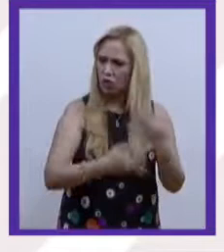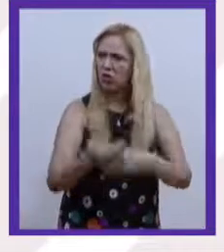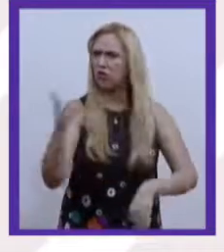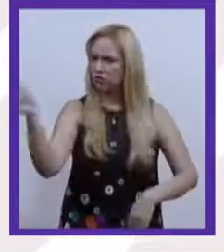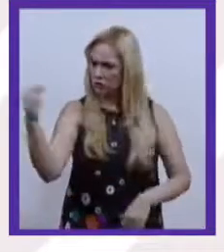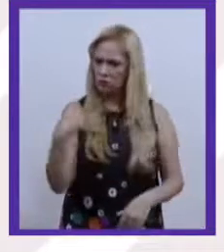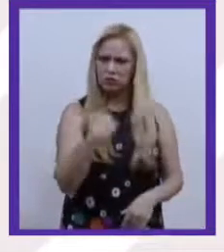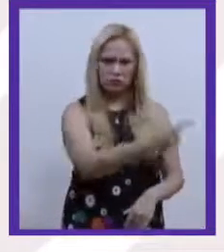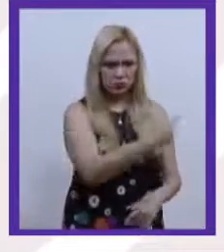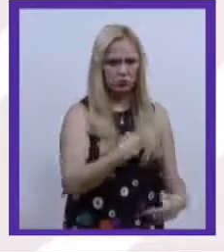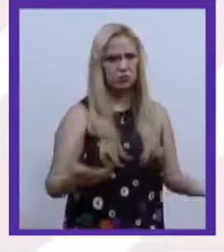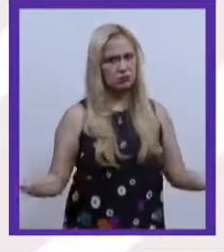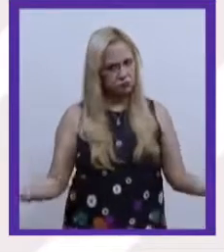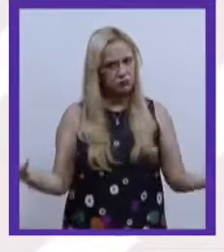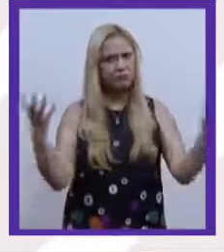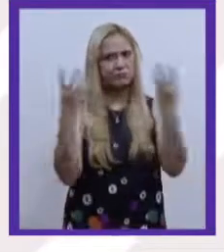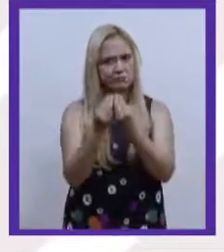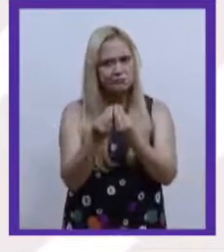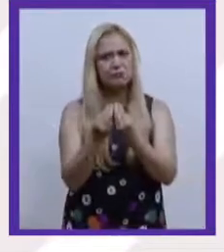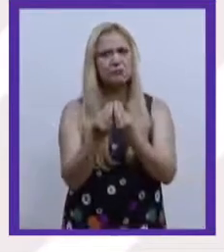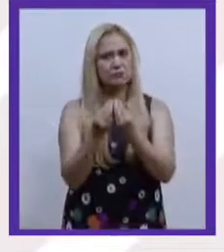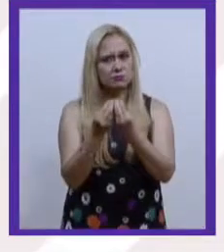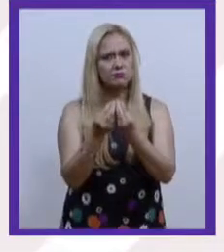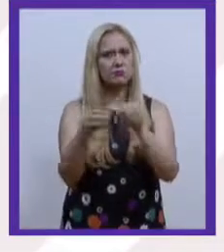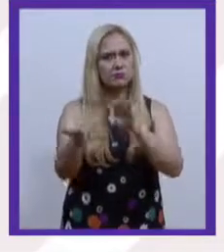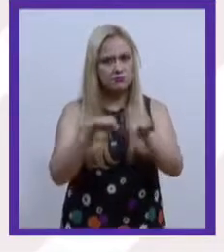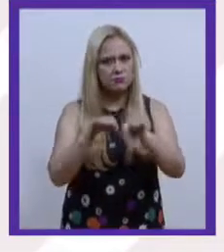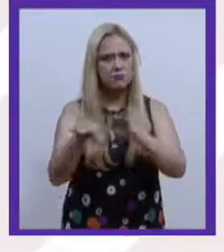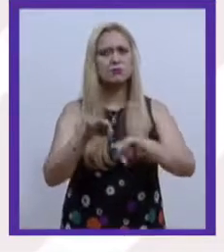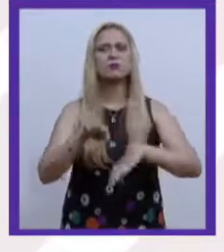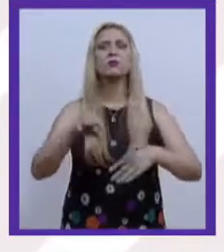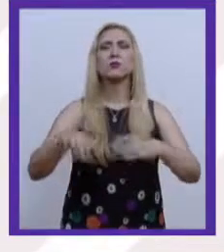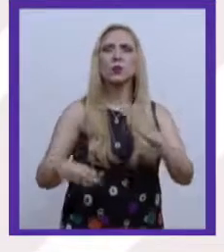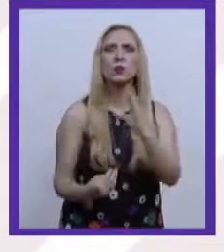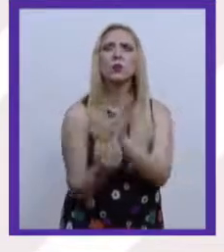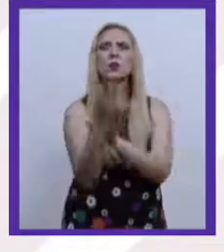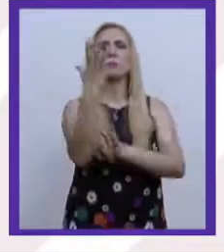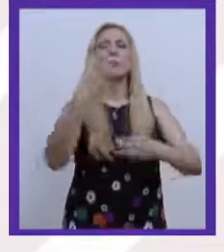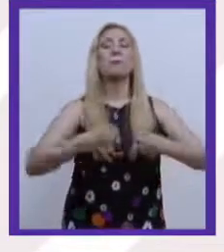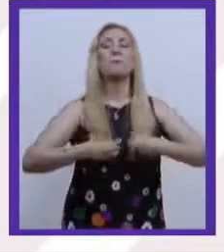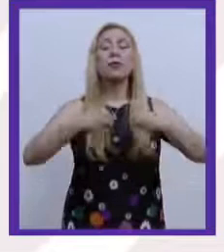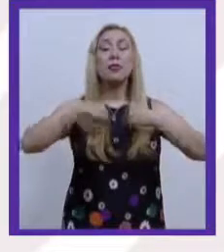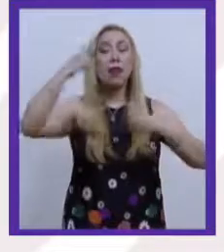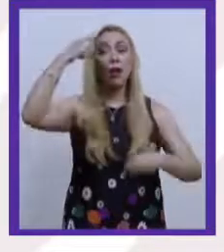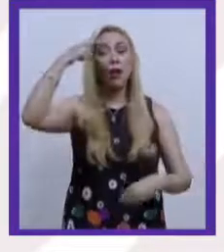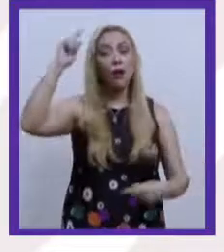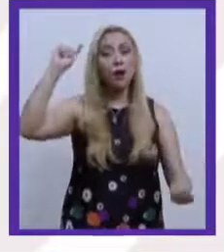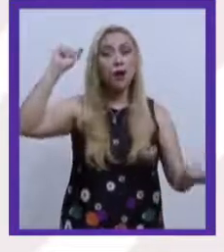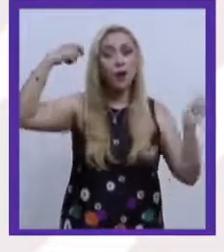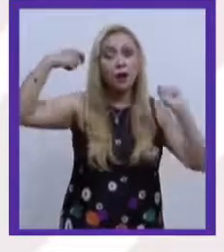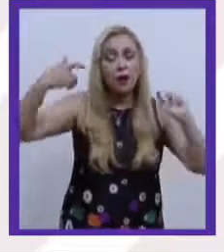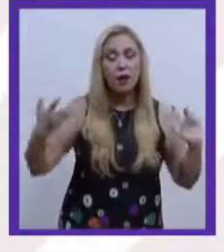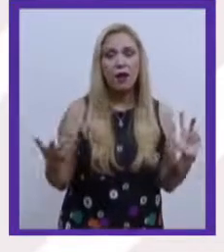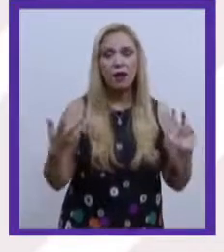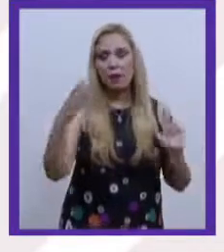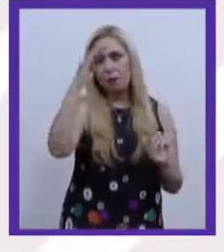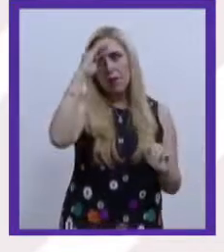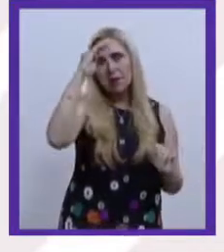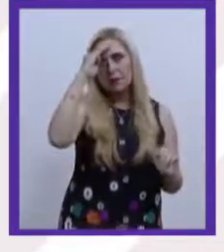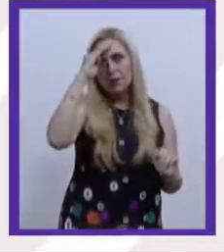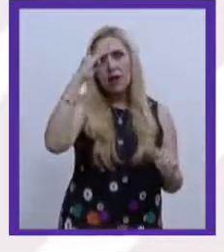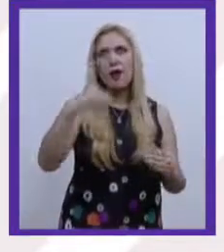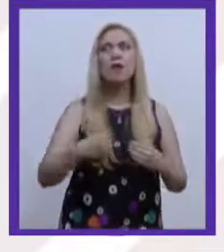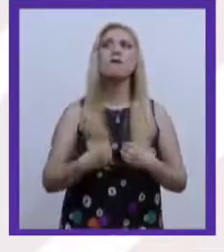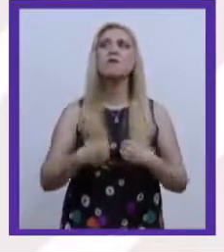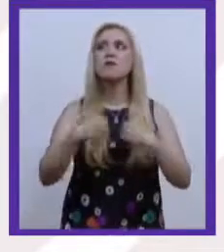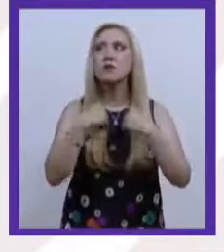es cambiar totalmente la división sexual del trabajo y empieza una nueva vida, o sea, una nueva forma de pensar la vida,